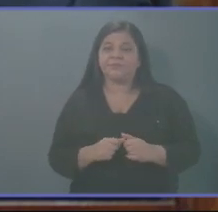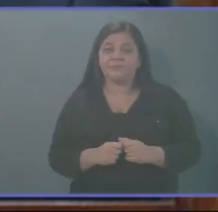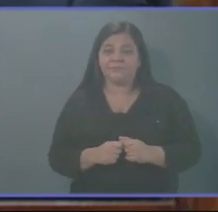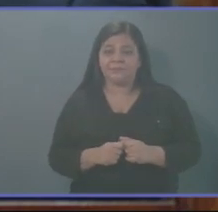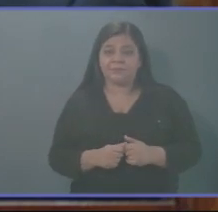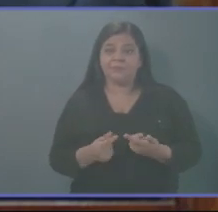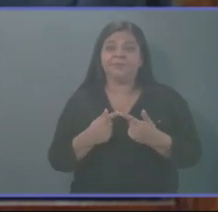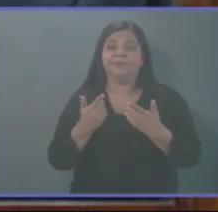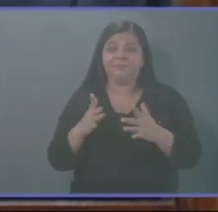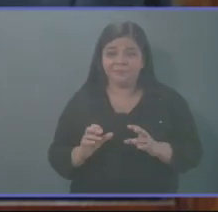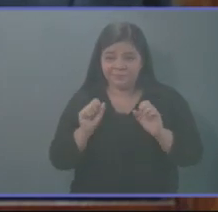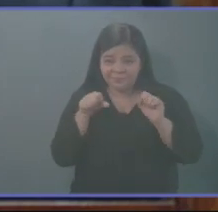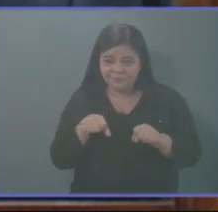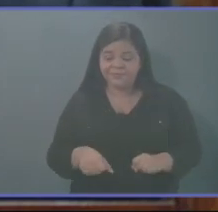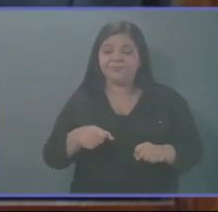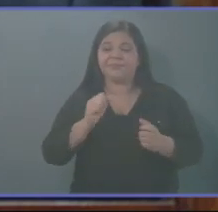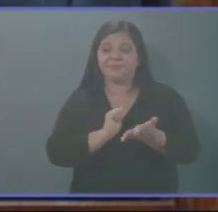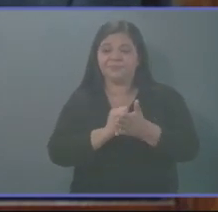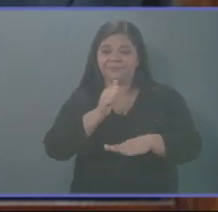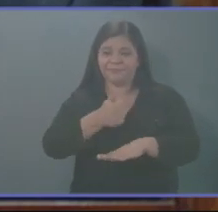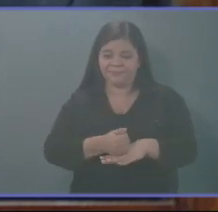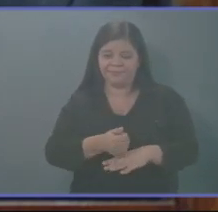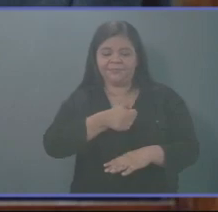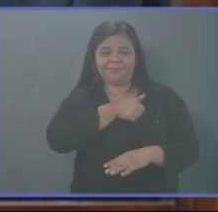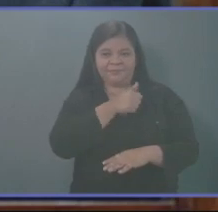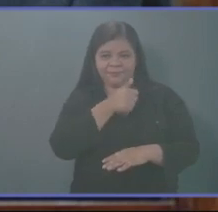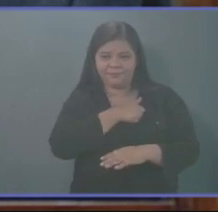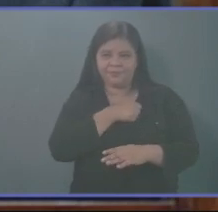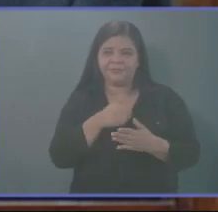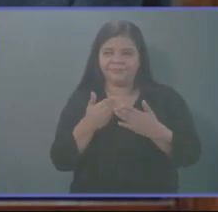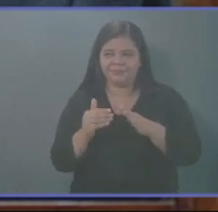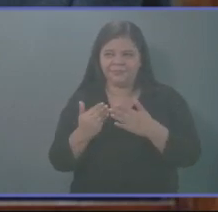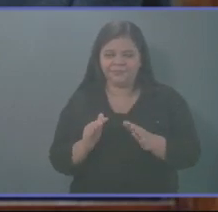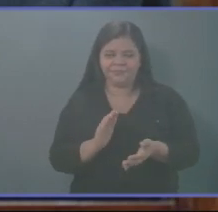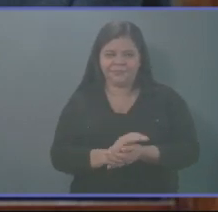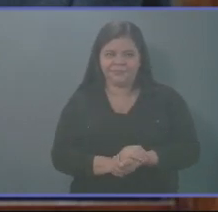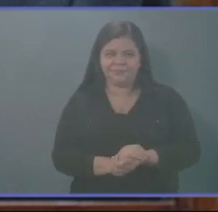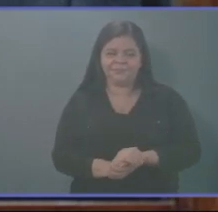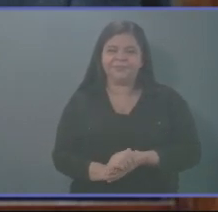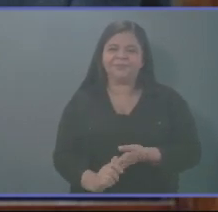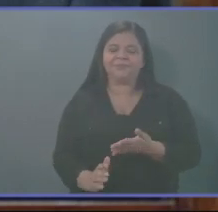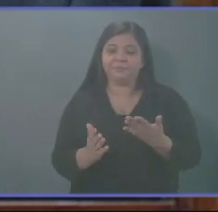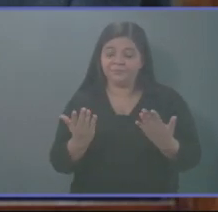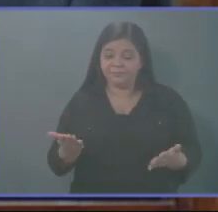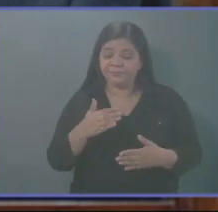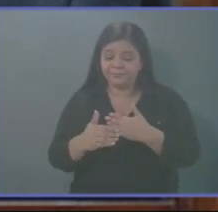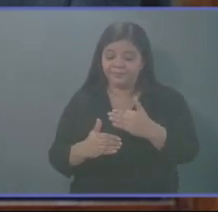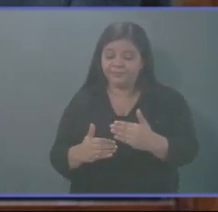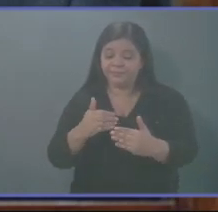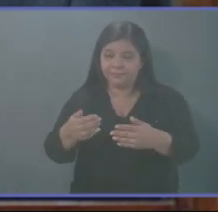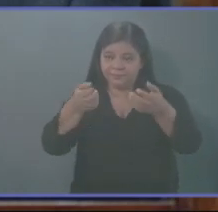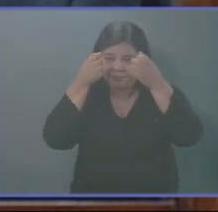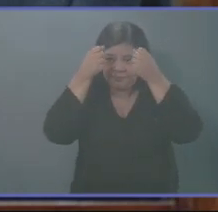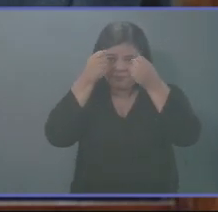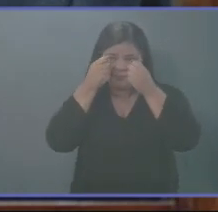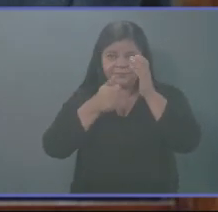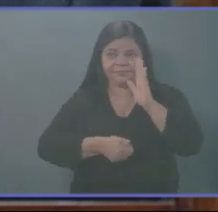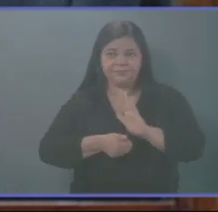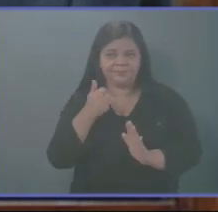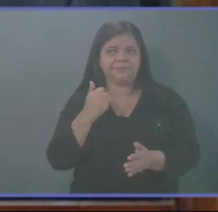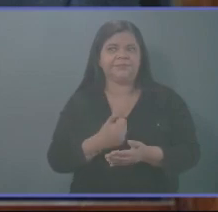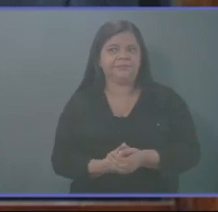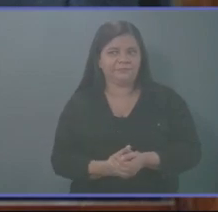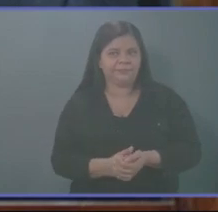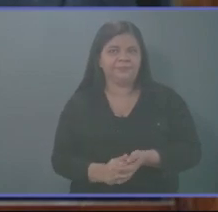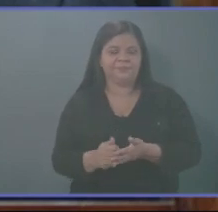deberá emitirse la respectiva autorización de parte de este órgano de Estado para que sea, de acuerdo al proceso penal establecido, juzgado